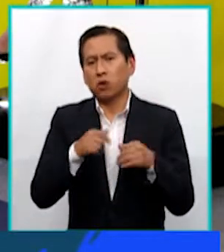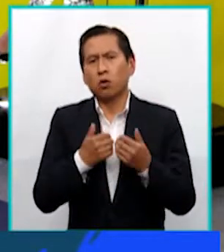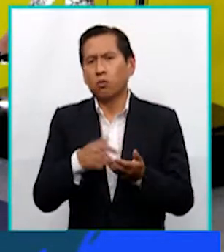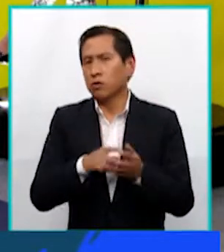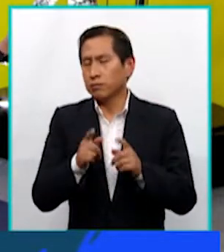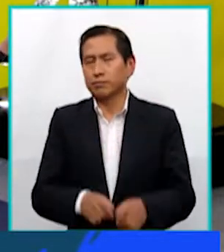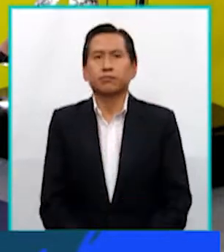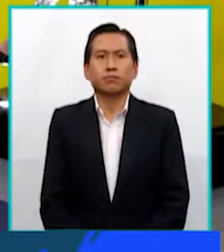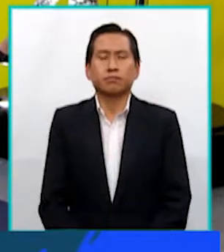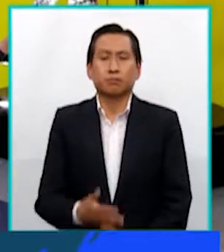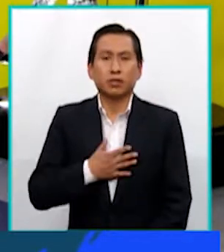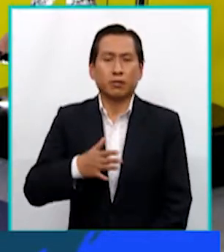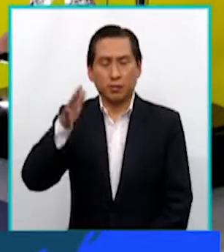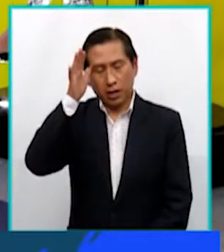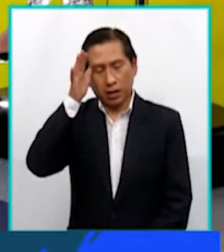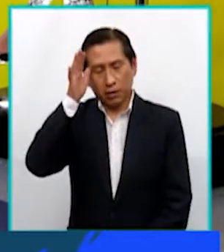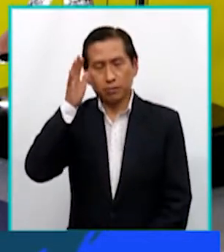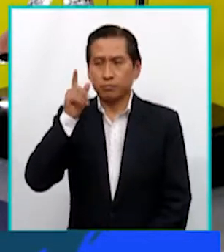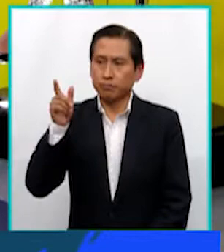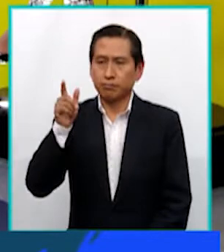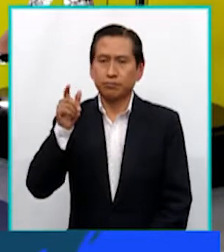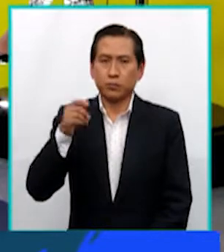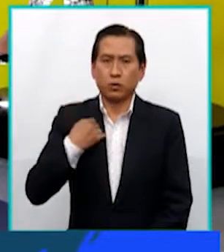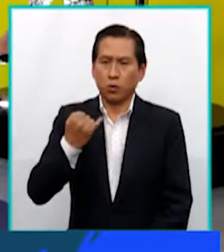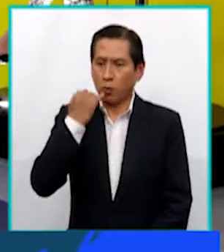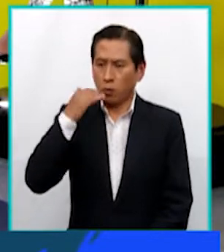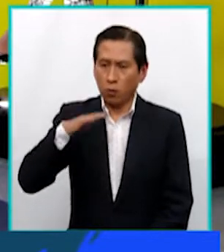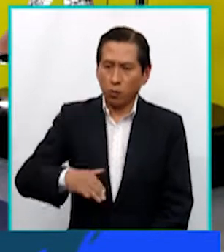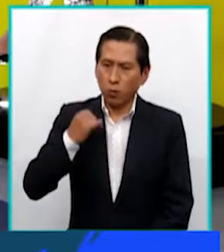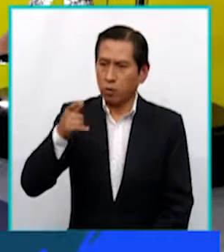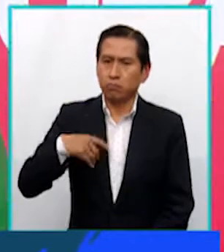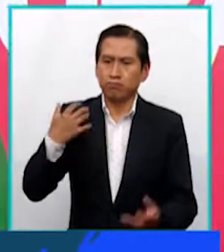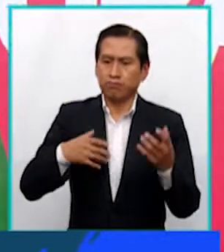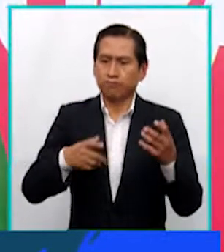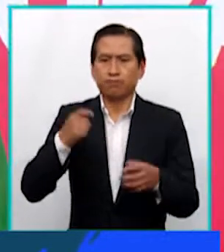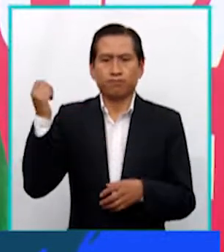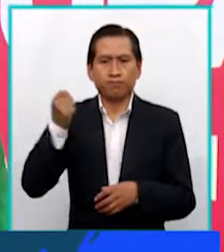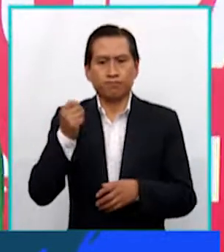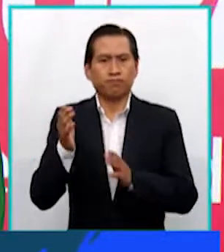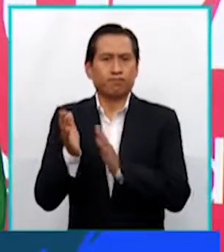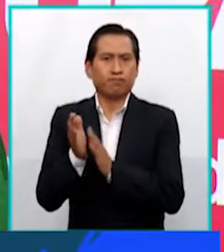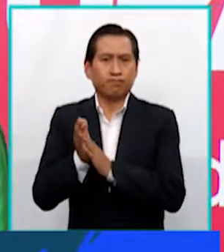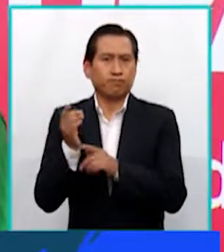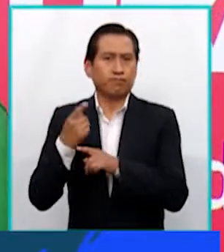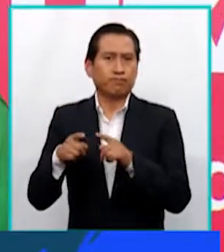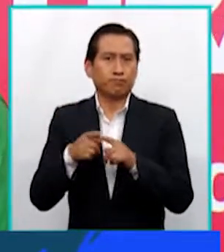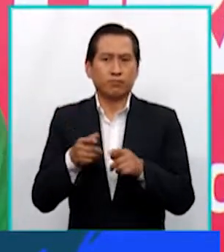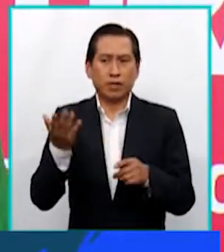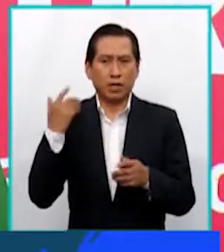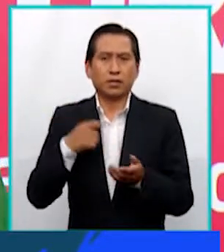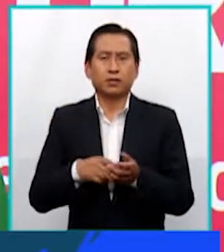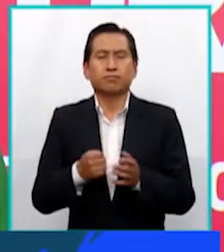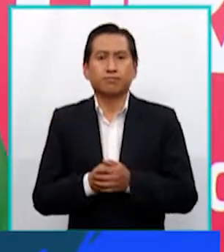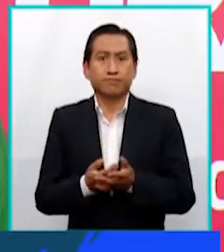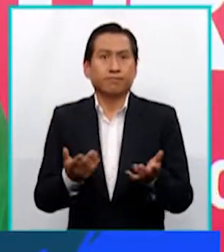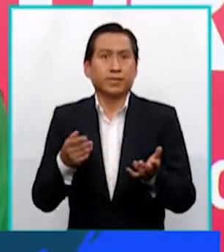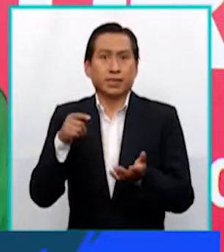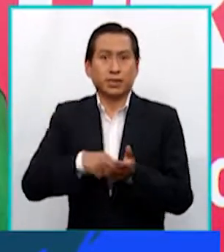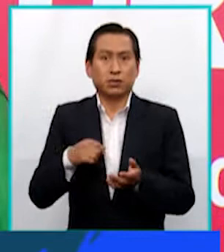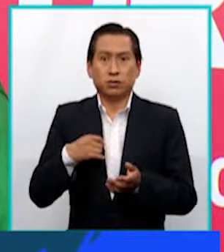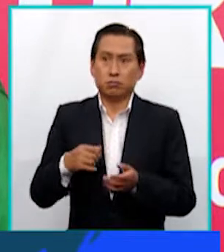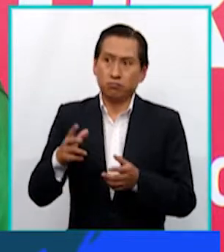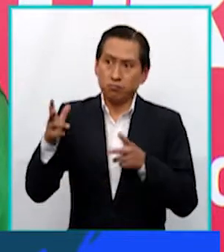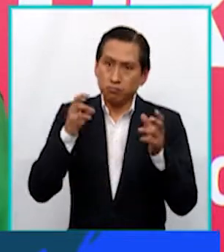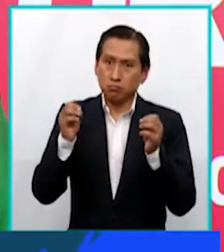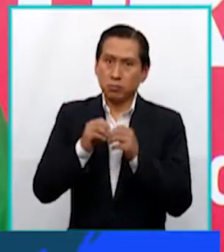fue? Mi papá. ¿Tu mi papá? Papá ahí desde guaguita. Él siempre tocaba cuecas, huaños. Ah, sí. Taquiraris, digamos. Entonces ahí yo estaba